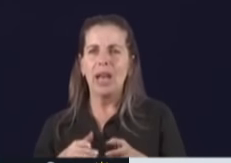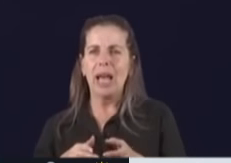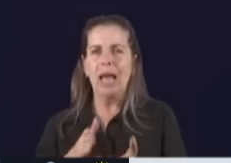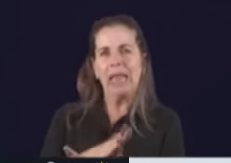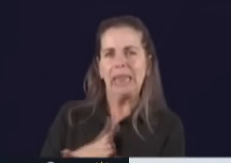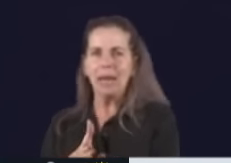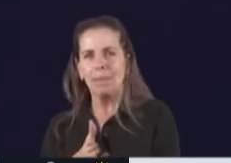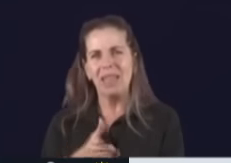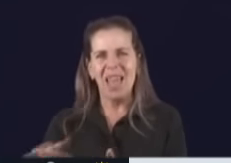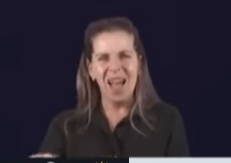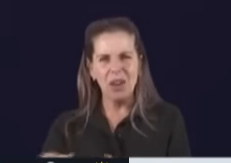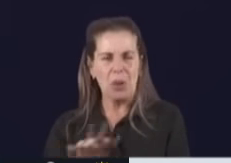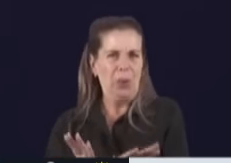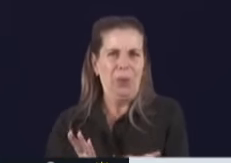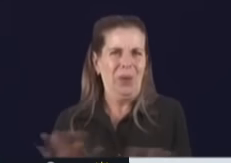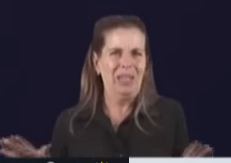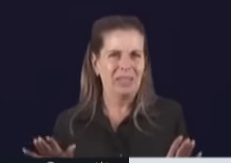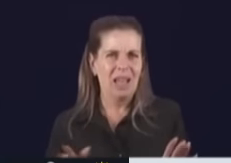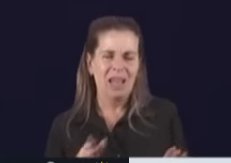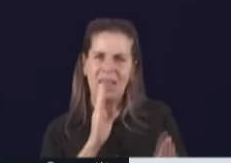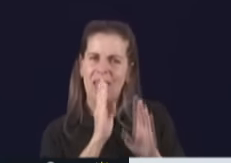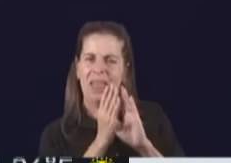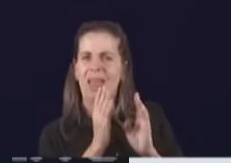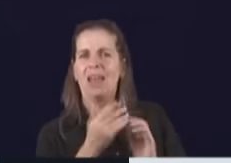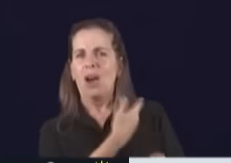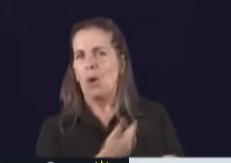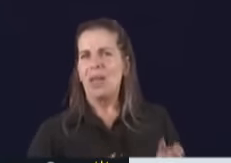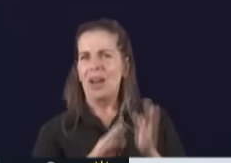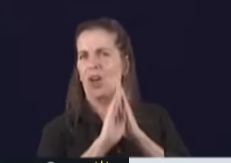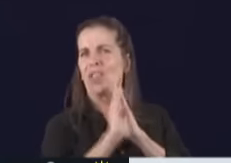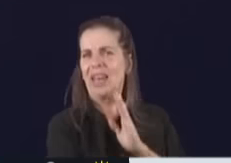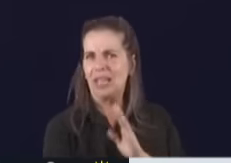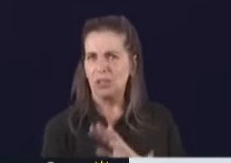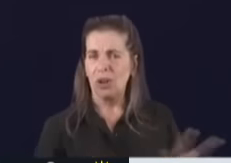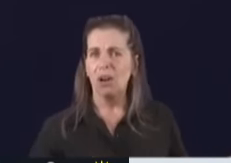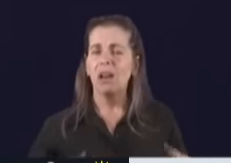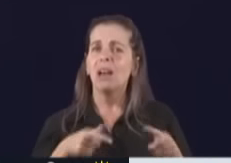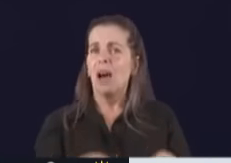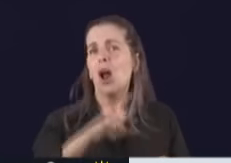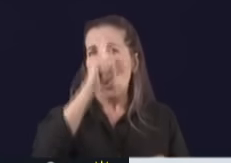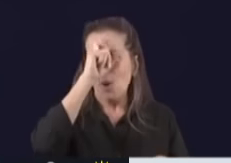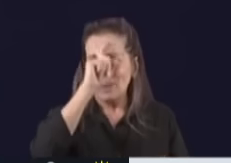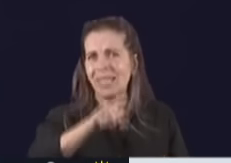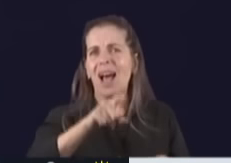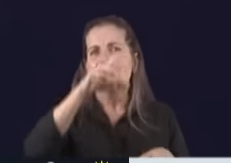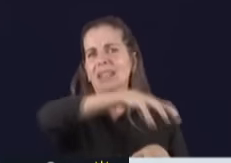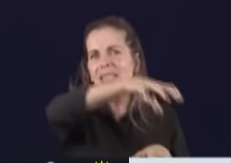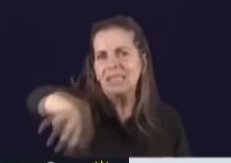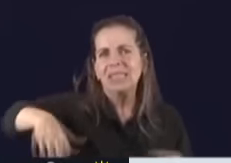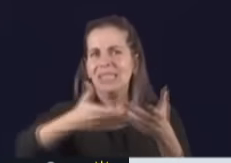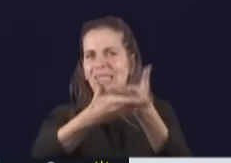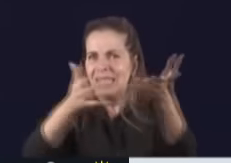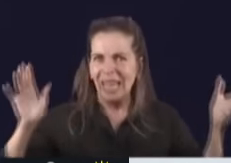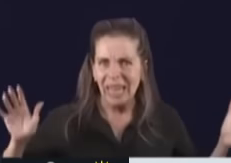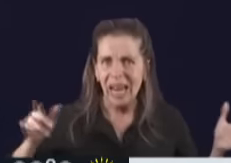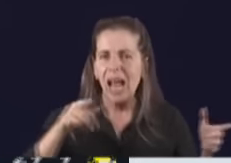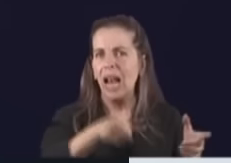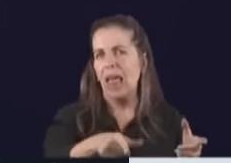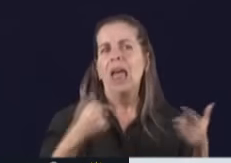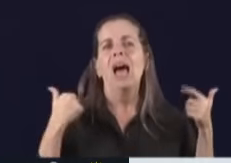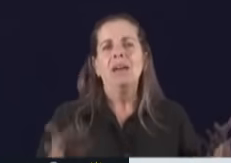recursos sin mejorar la calidad del sistema. El sistema de salud volvió a estar al servicio de quienes lo necesitan y de quienes lo